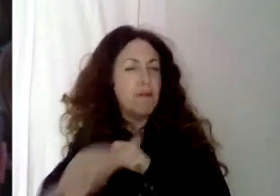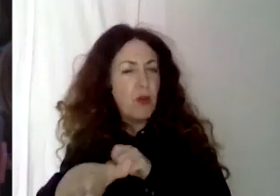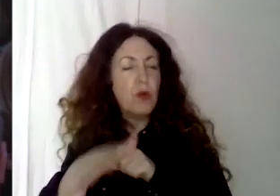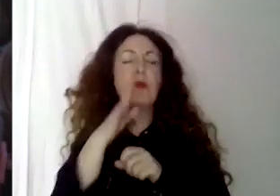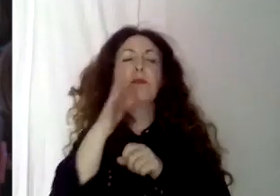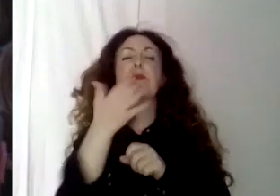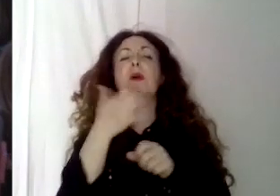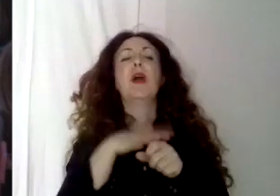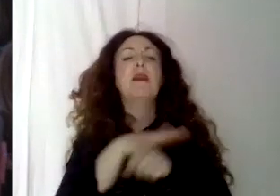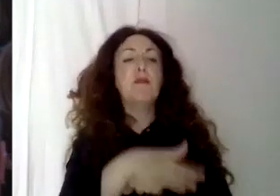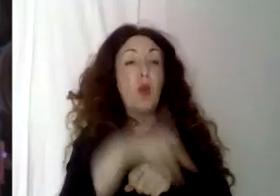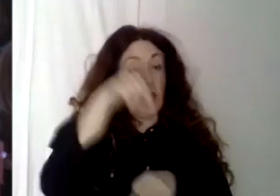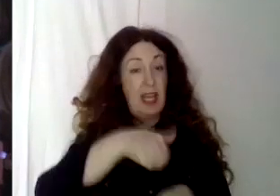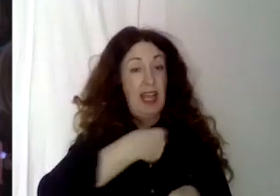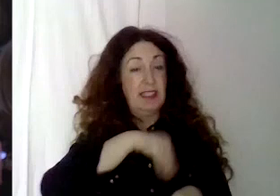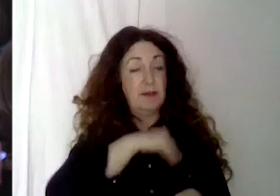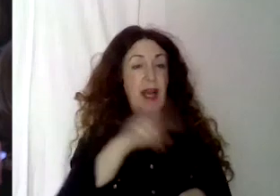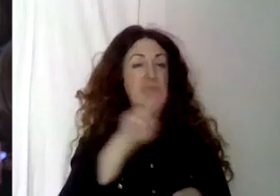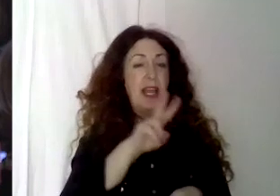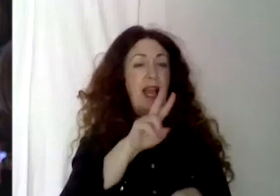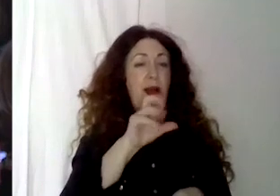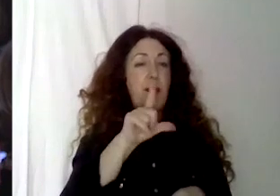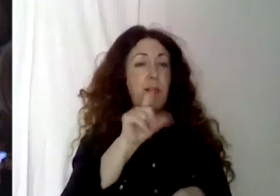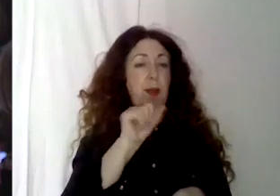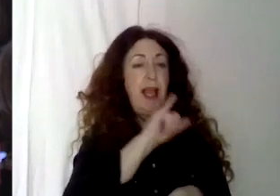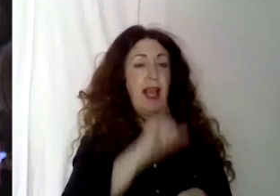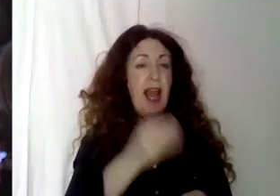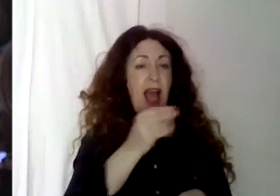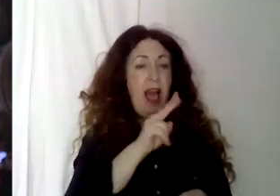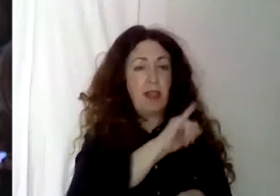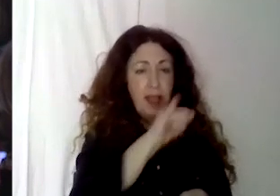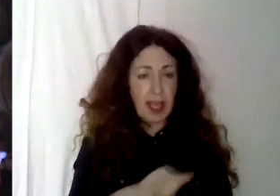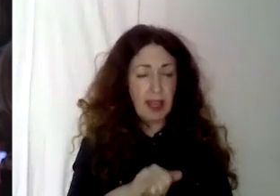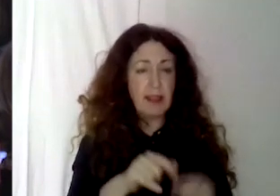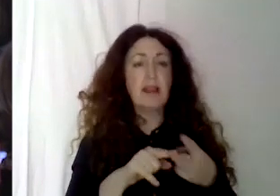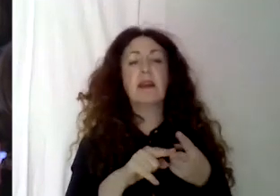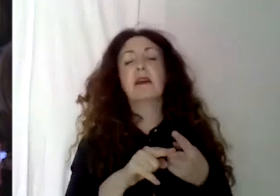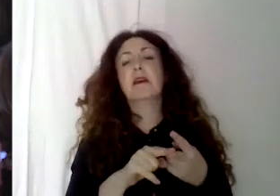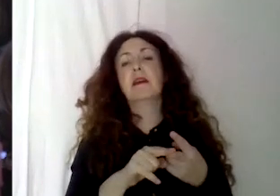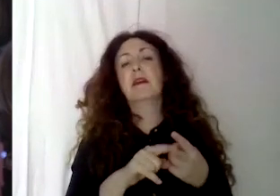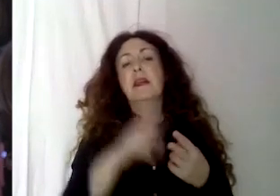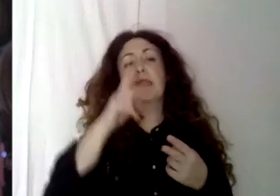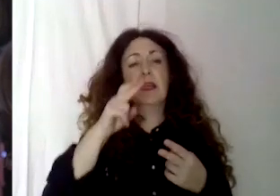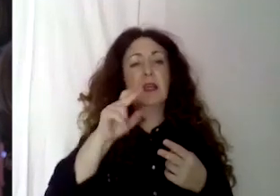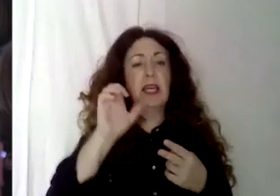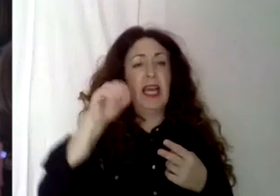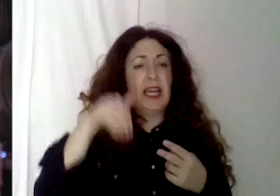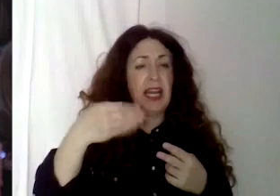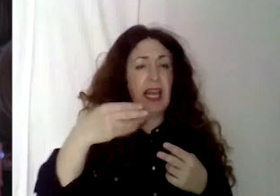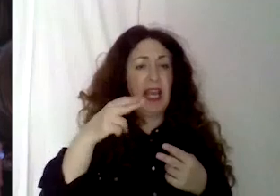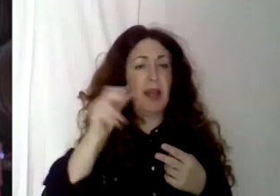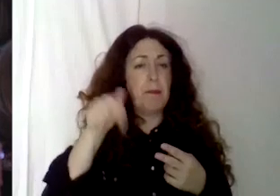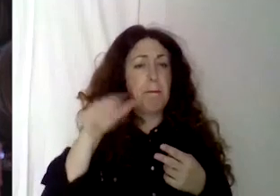Velázquez o a tantísimos pintores como ¿verdad?, es decir, Rembrandt, Vermeer,